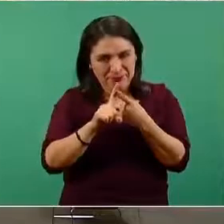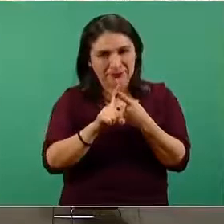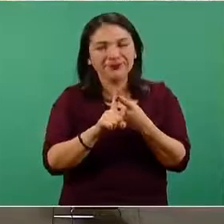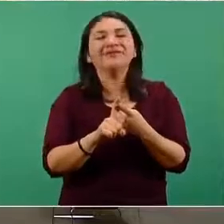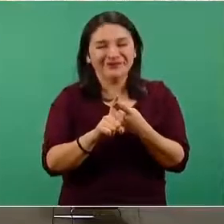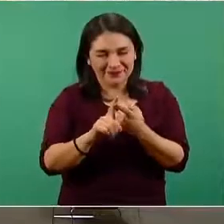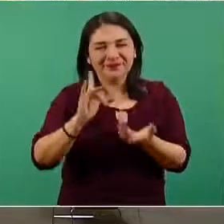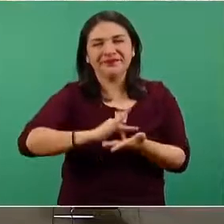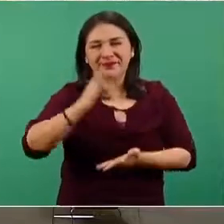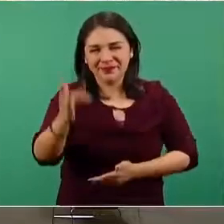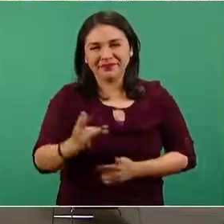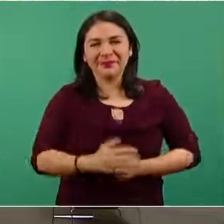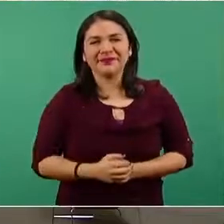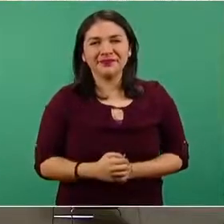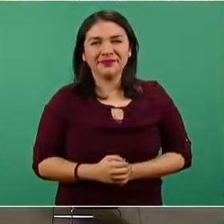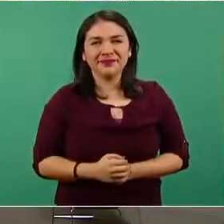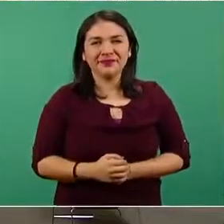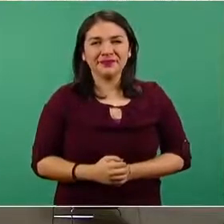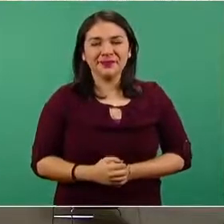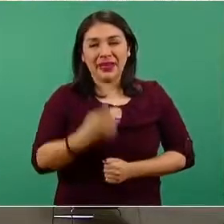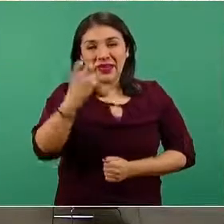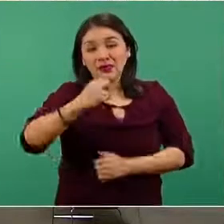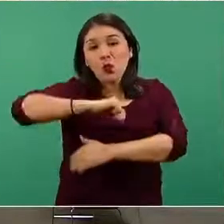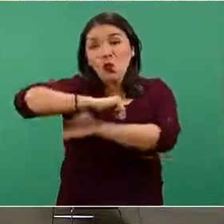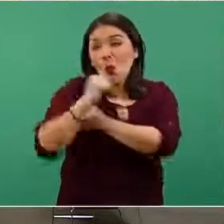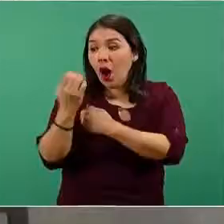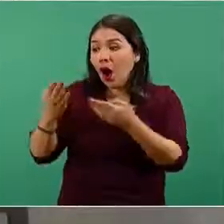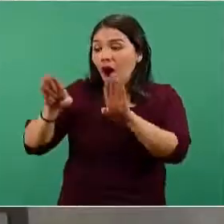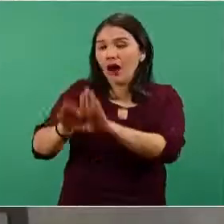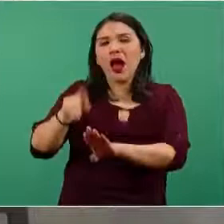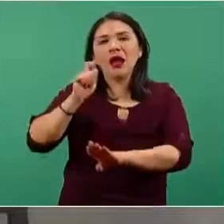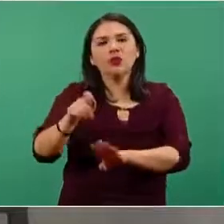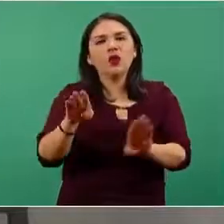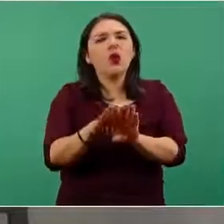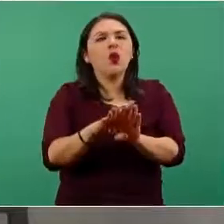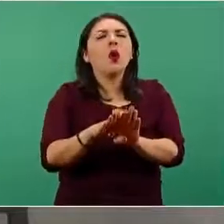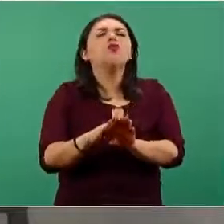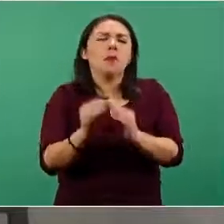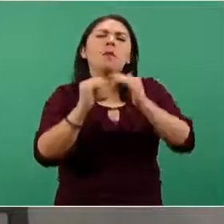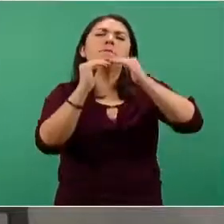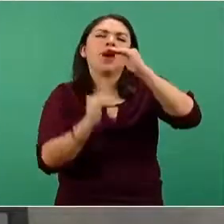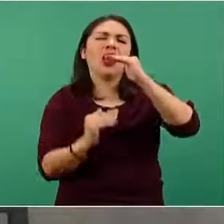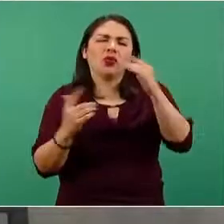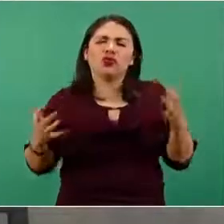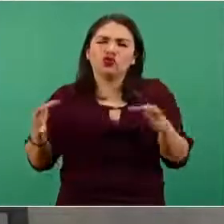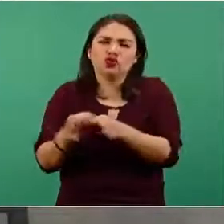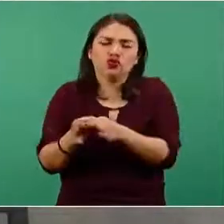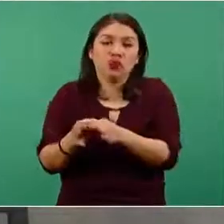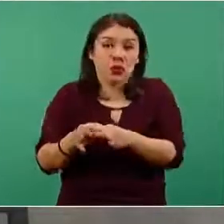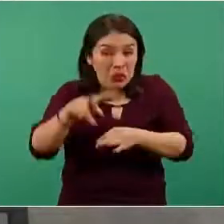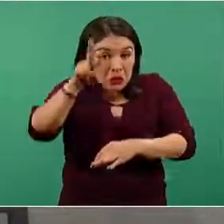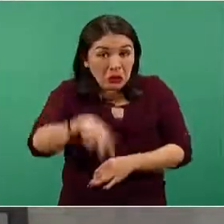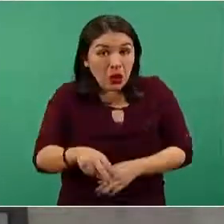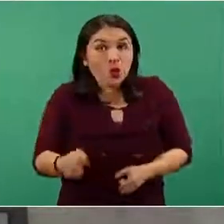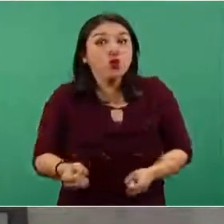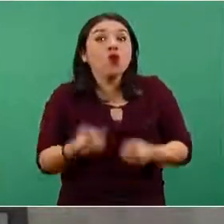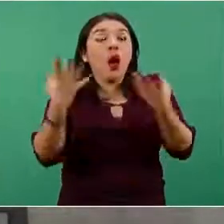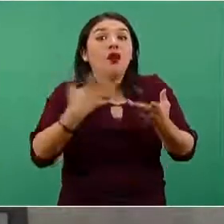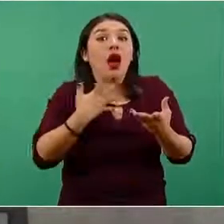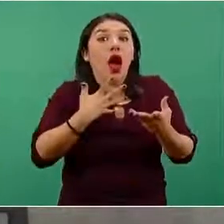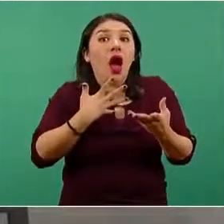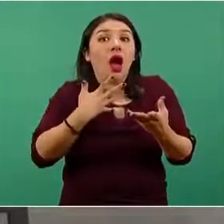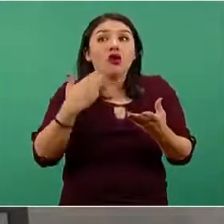Sí, muchas gracias, Otilia. Esta idea de la reserva en realidad es una reserva relativamente pequeña. No hay una cantidad